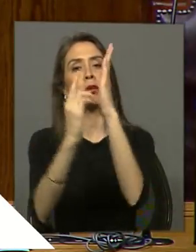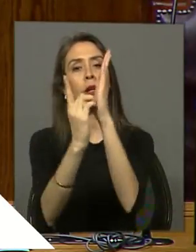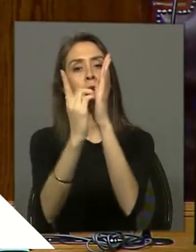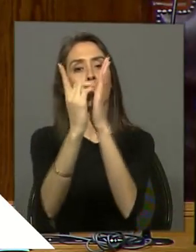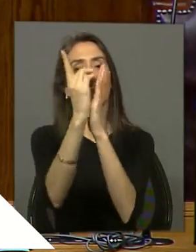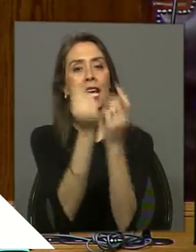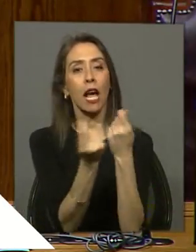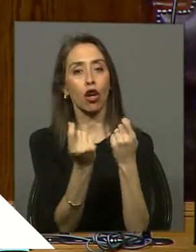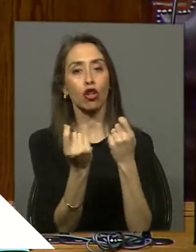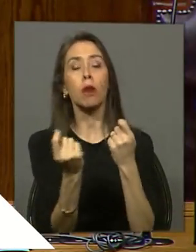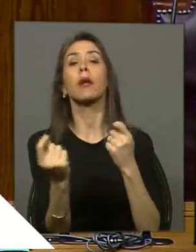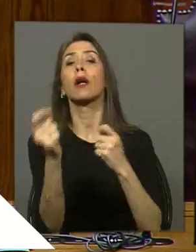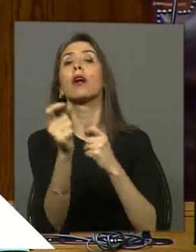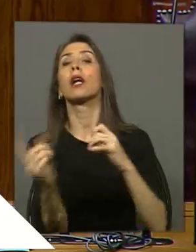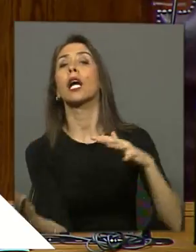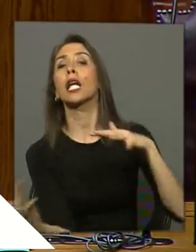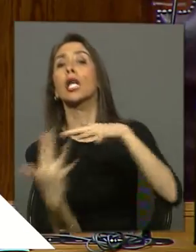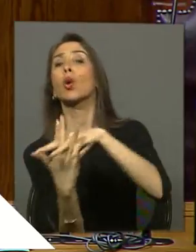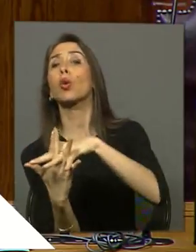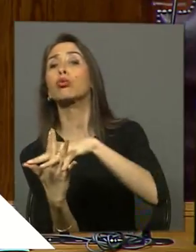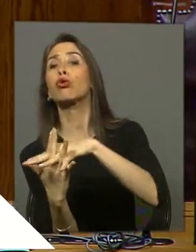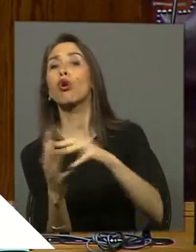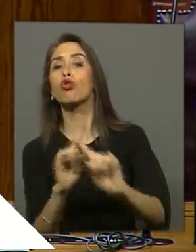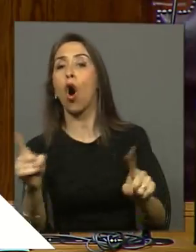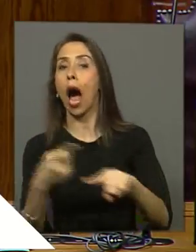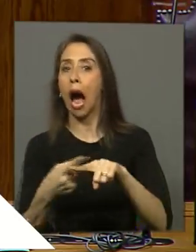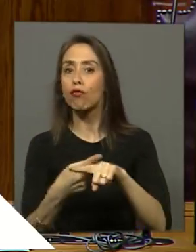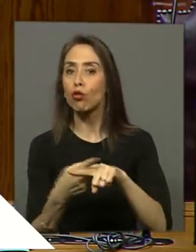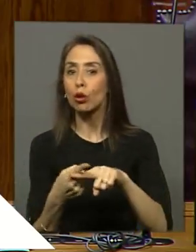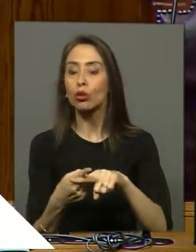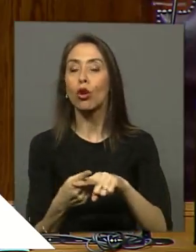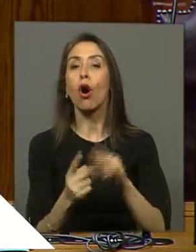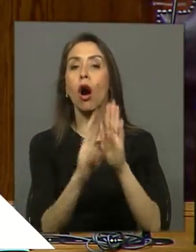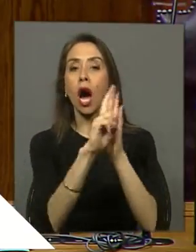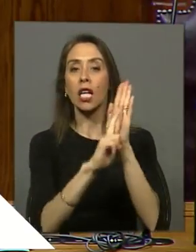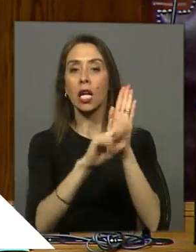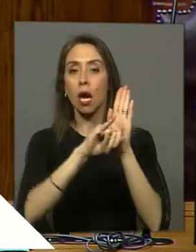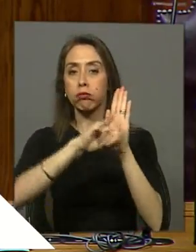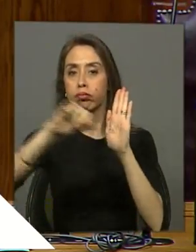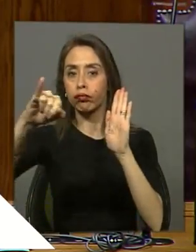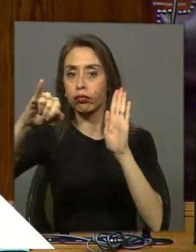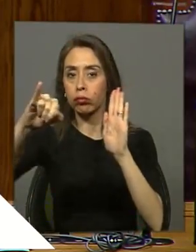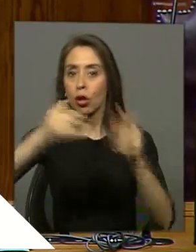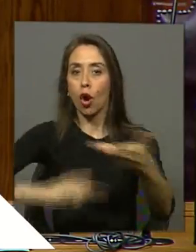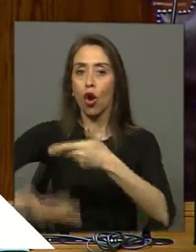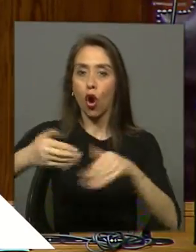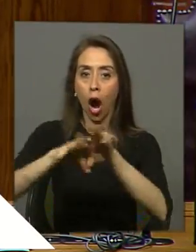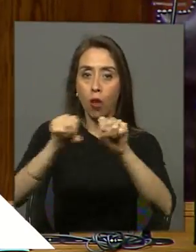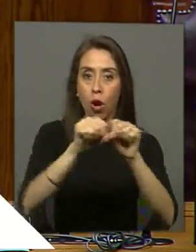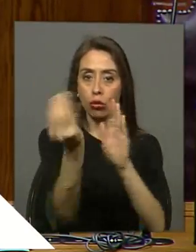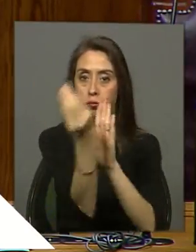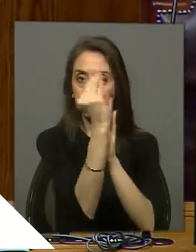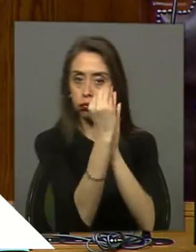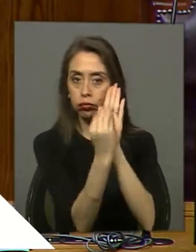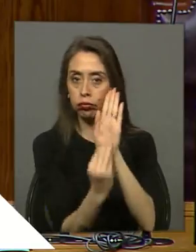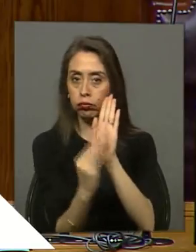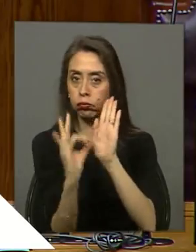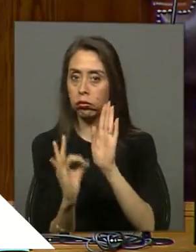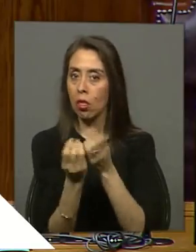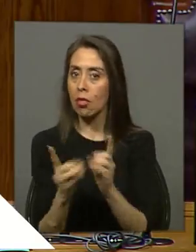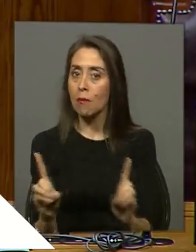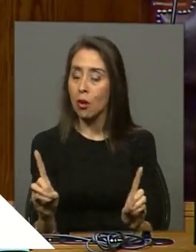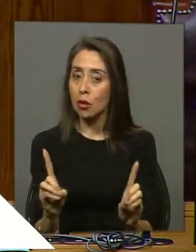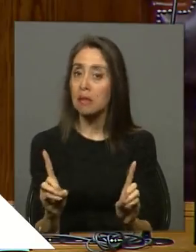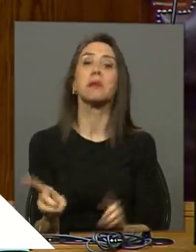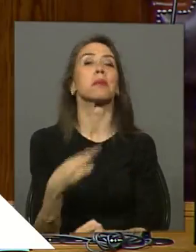económico inclusivo y sin abuso, pero que tiene reglas estables y compartidas que se generan democráticamente. Cuando